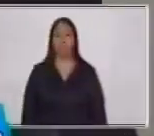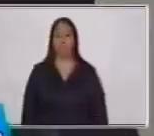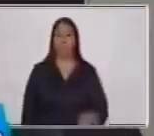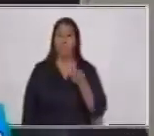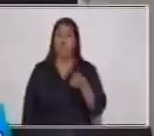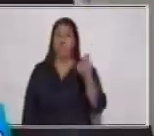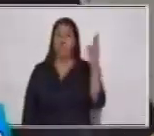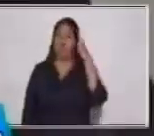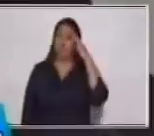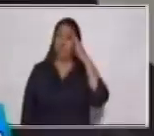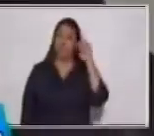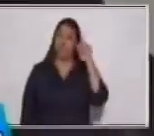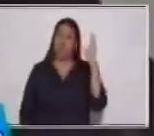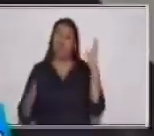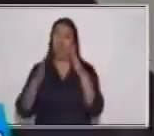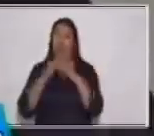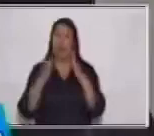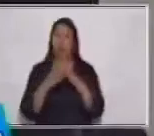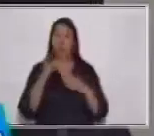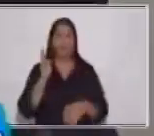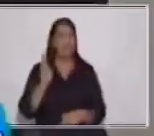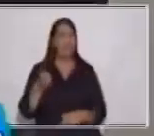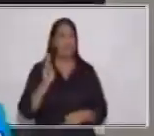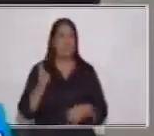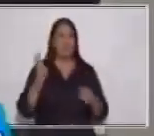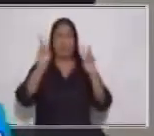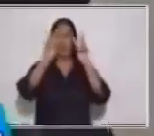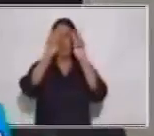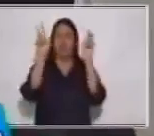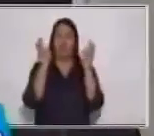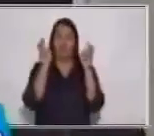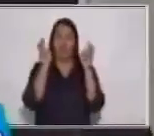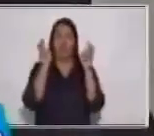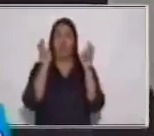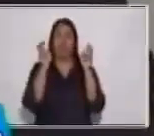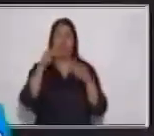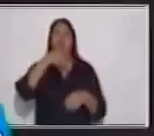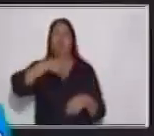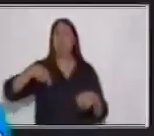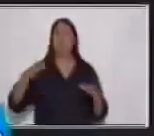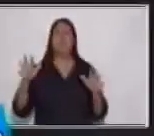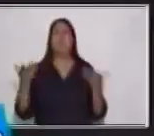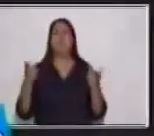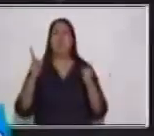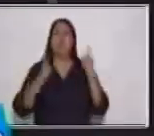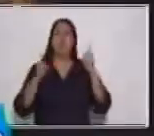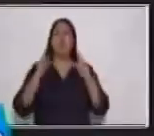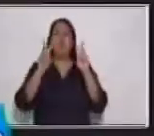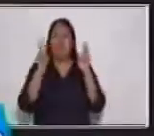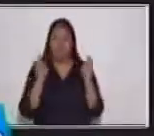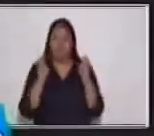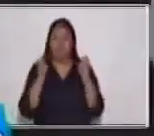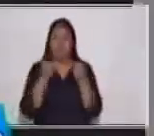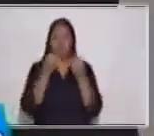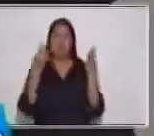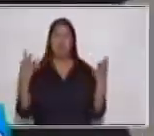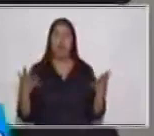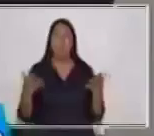Recuerden en casita siempre colocarle el nombre del tema que estamos trabajando y la cantidad de ejercicios.